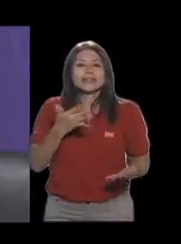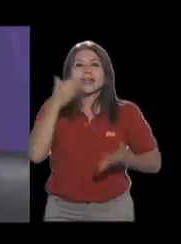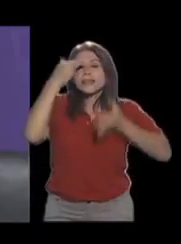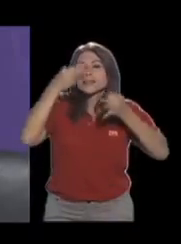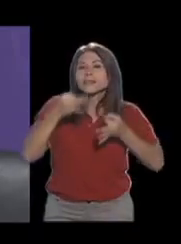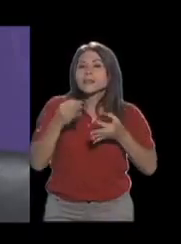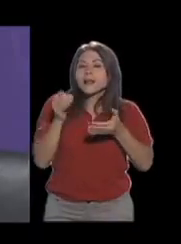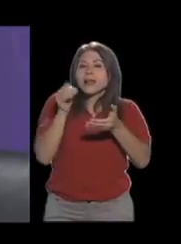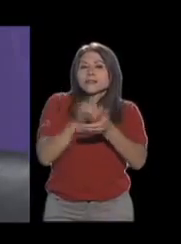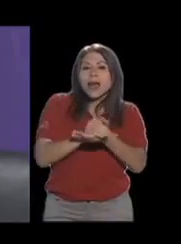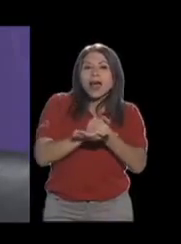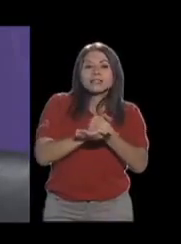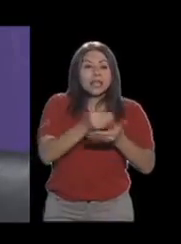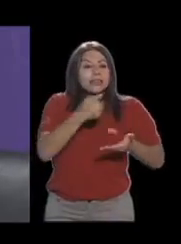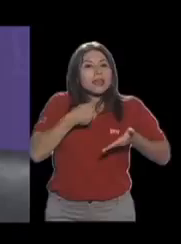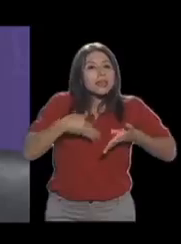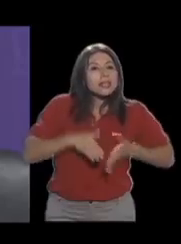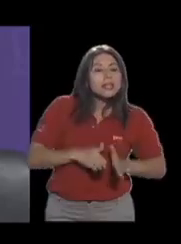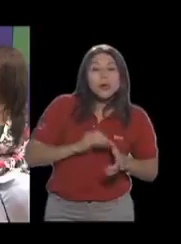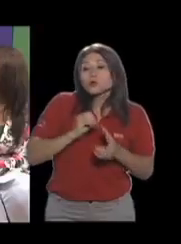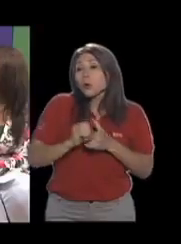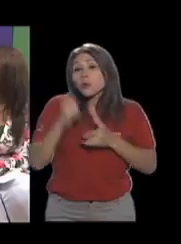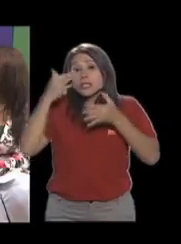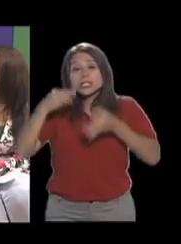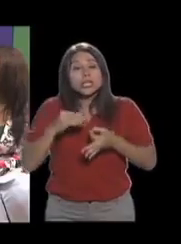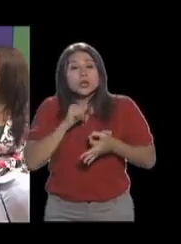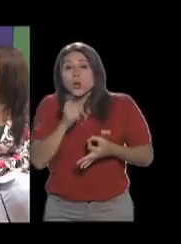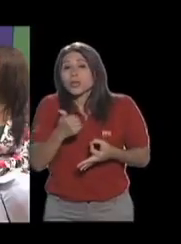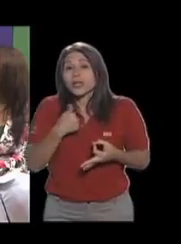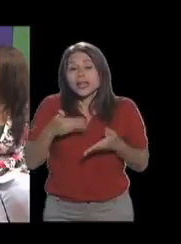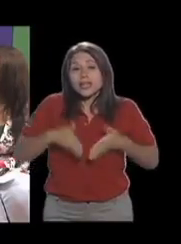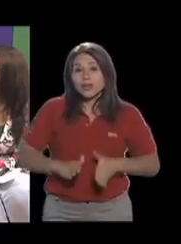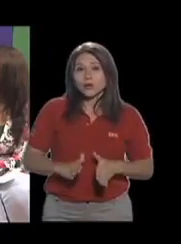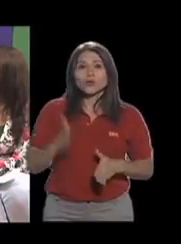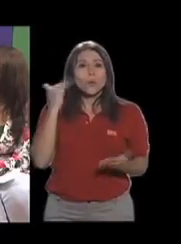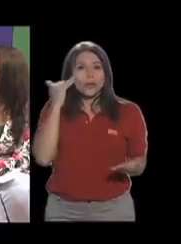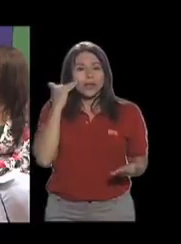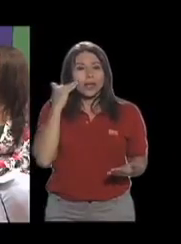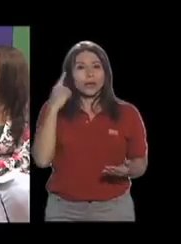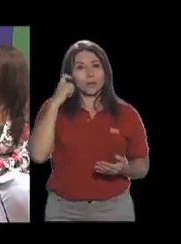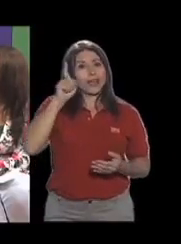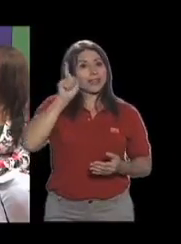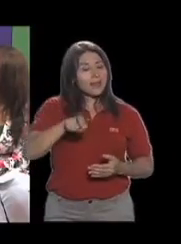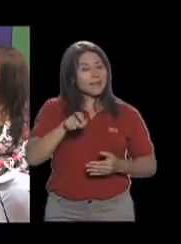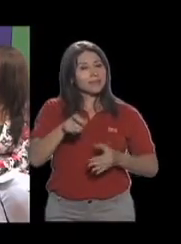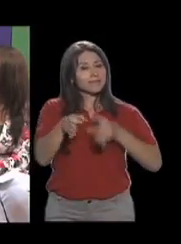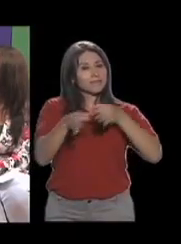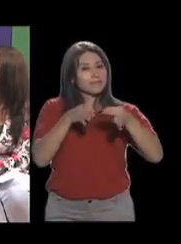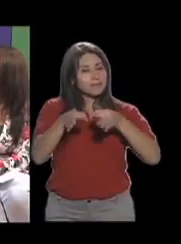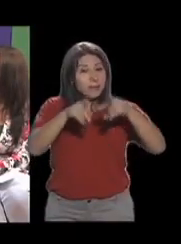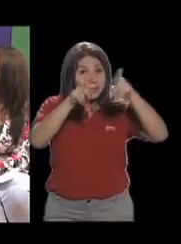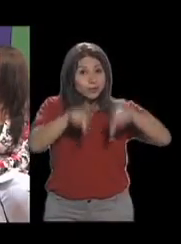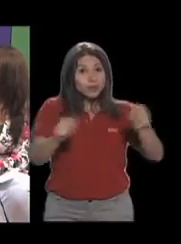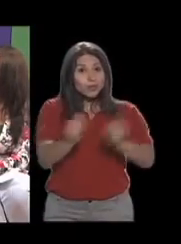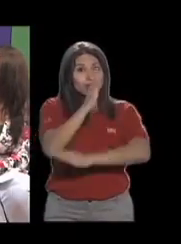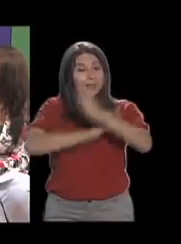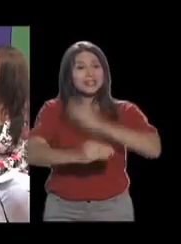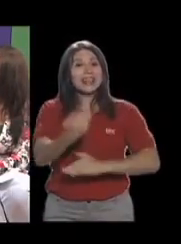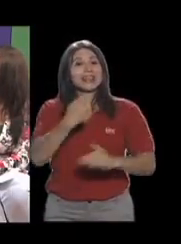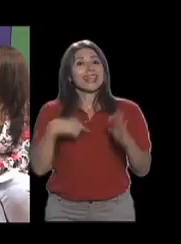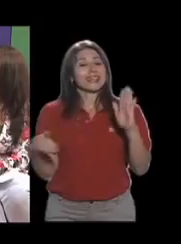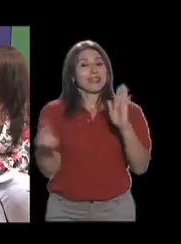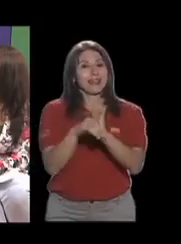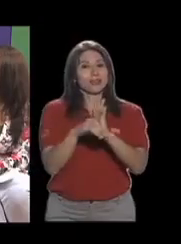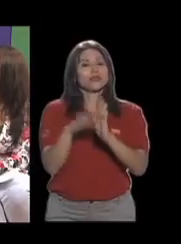hijos o no tener hijos, ¿verdad? Porque es que hay que ser muy claros en que las personas con discapacidad tienen estos derechos, porque debido